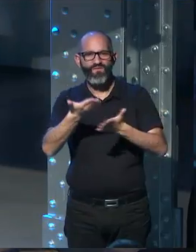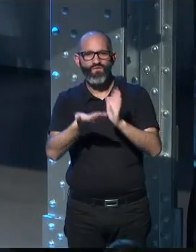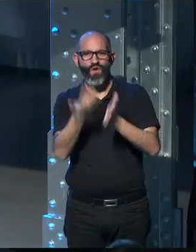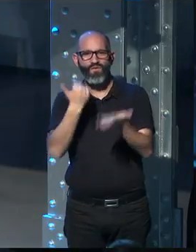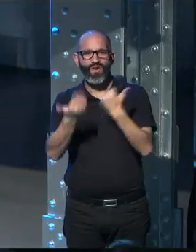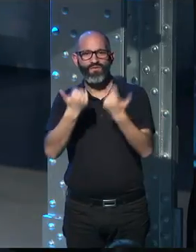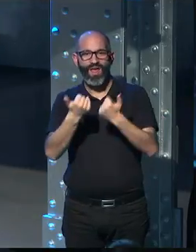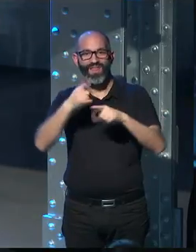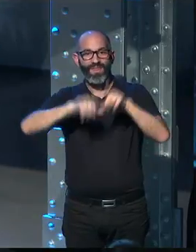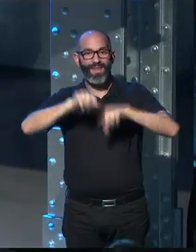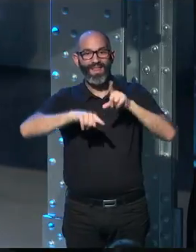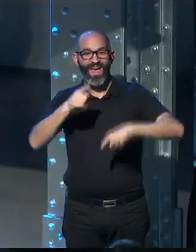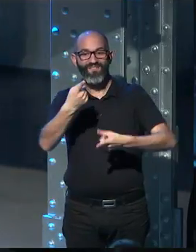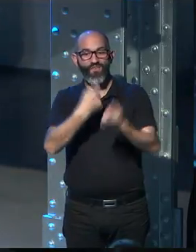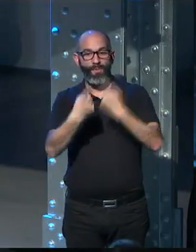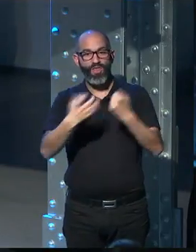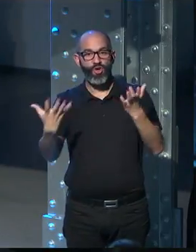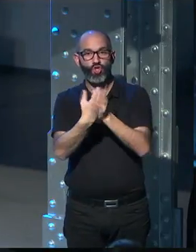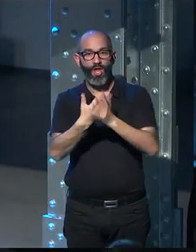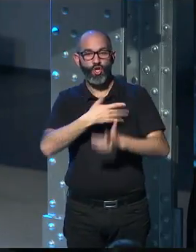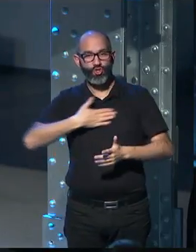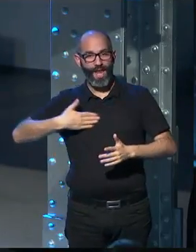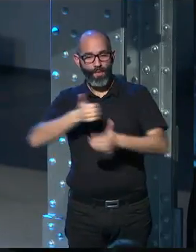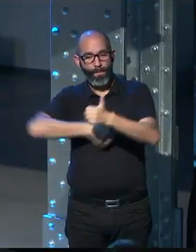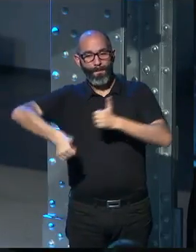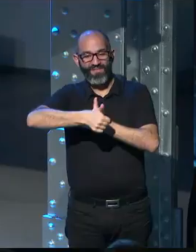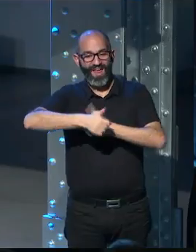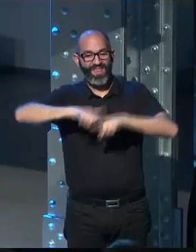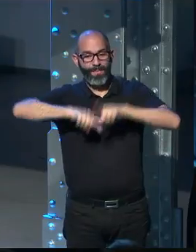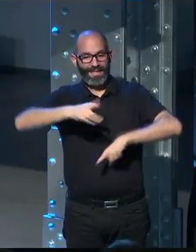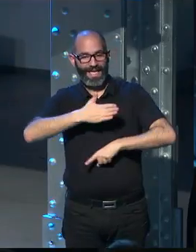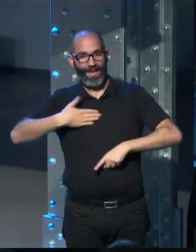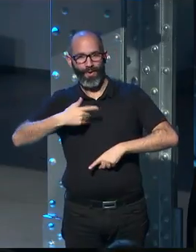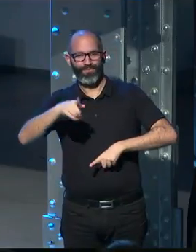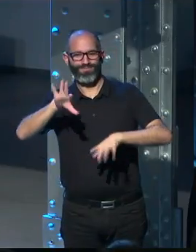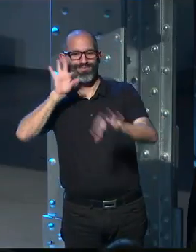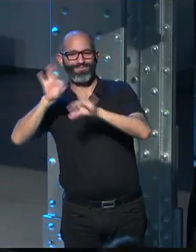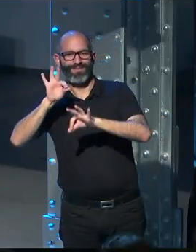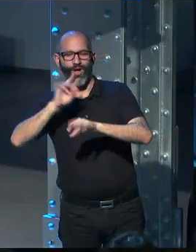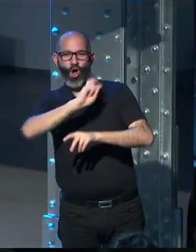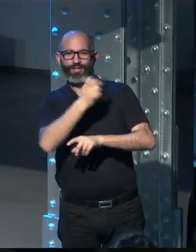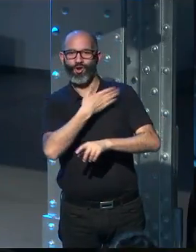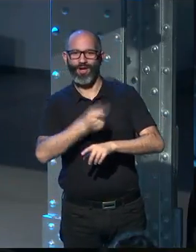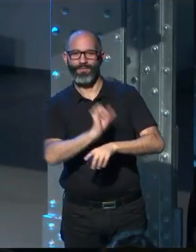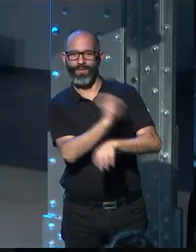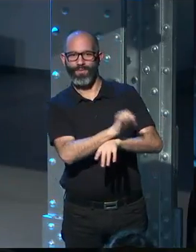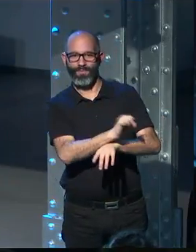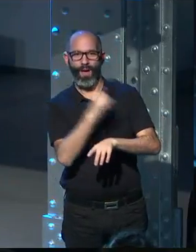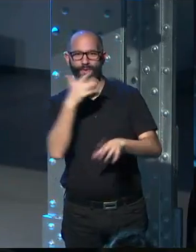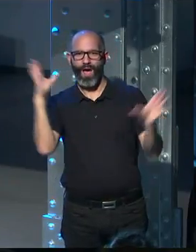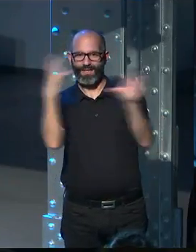está disponible y quedarnos solo con aquella que creemos útil en cada situación determinada. Entonces, lo que yo quiero que hagáis es que